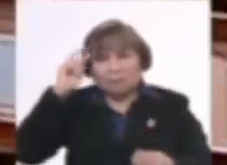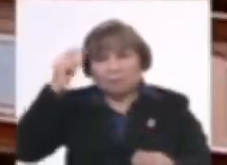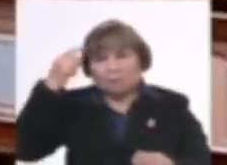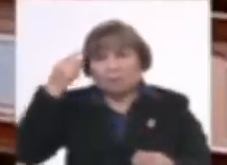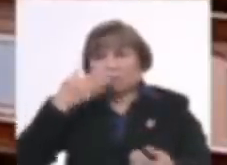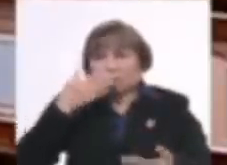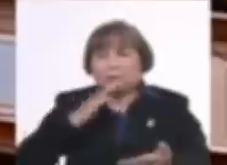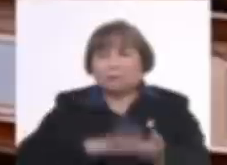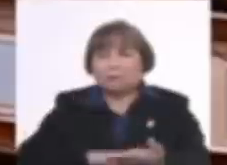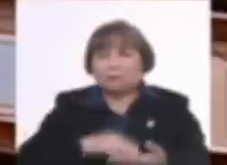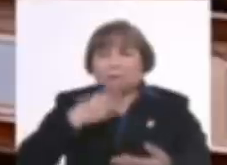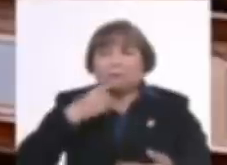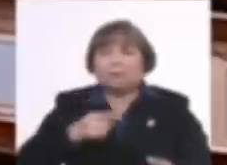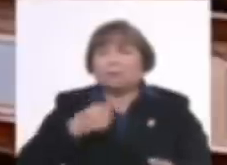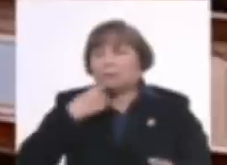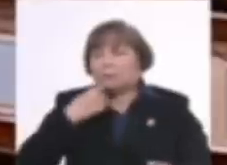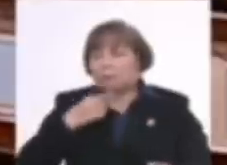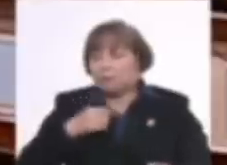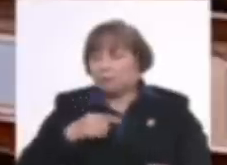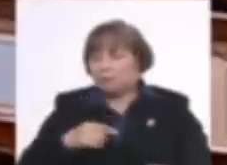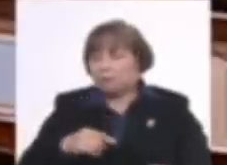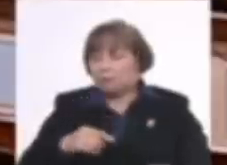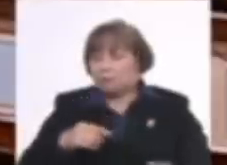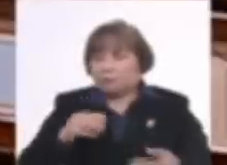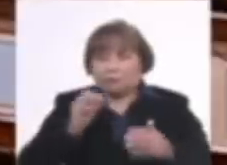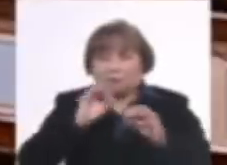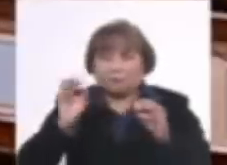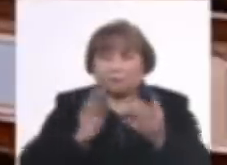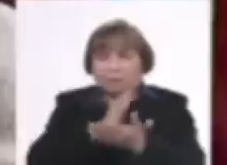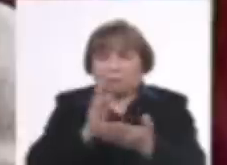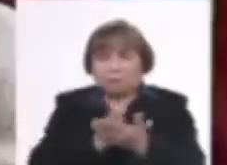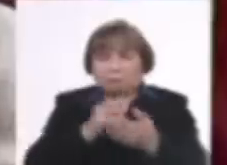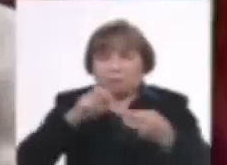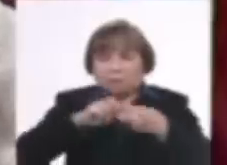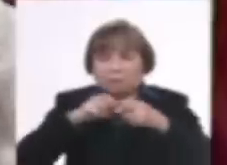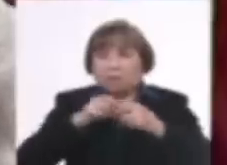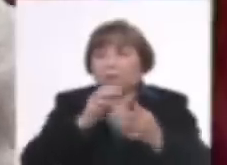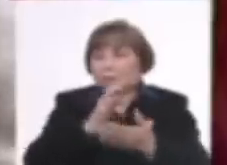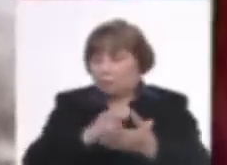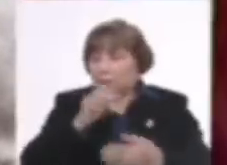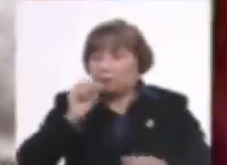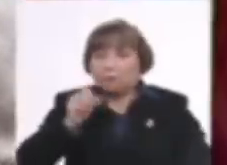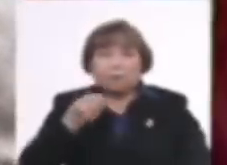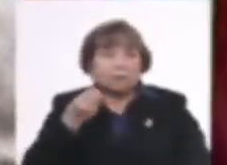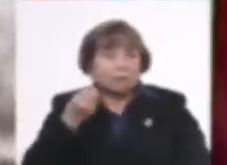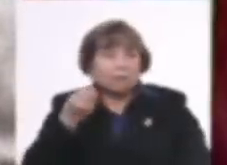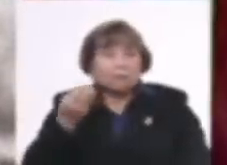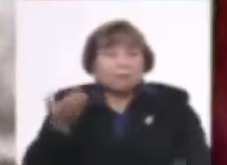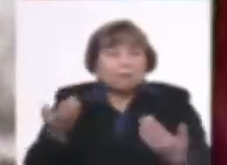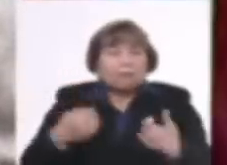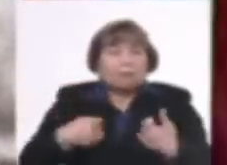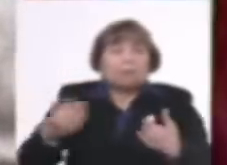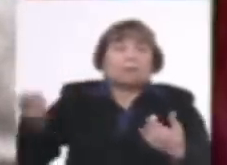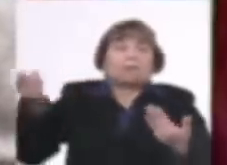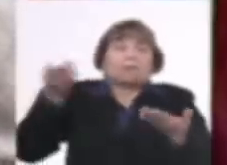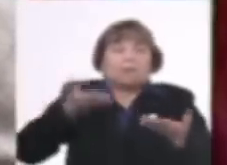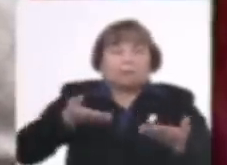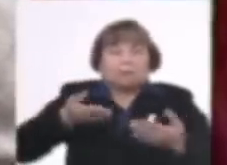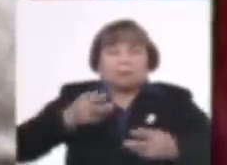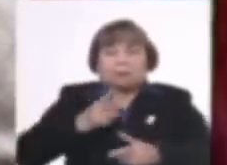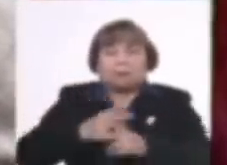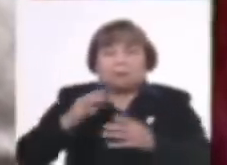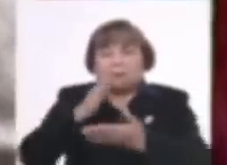en el video, ¿no? Porque usted dice, debería... para no generar problemas, dijo, ¿no? Claro, ¿por qué? ¿Por qué tendría que yo llevar y